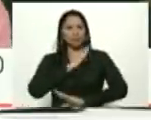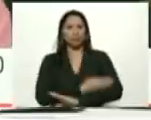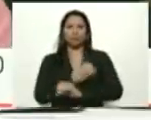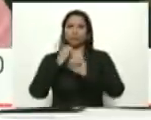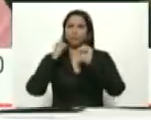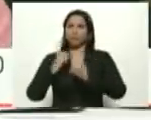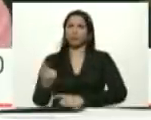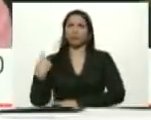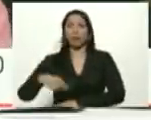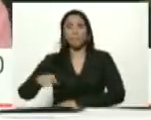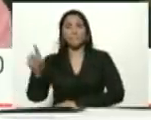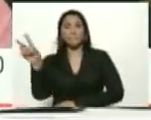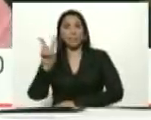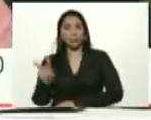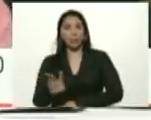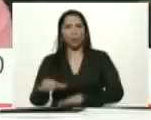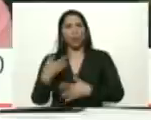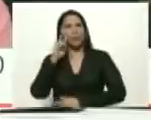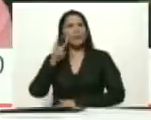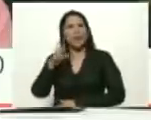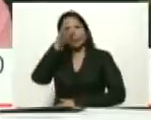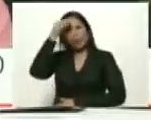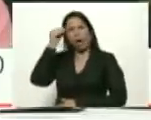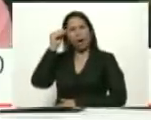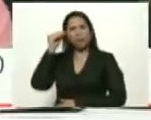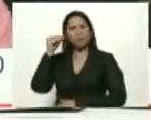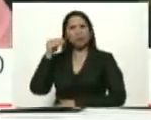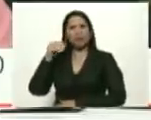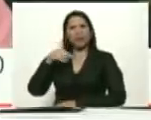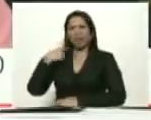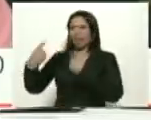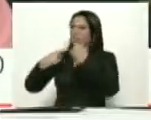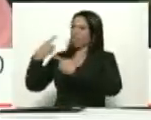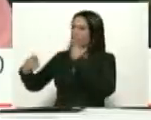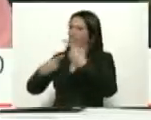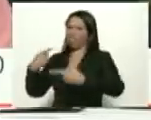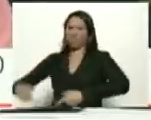que tiene Venezuela. Cuando uno ve a Donald Trump peleando con los gobernadores,